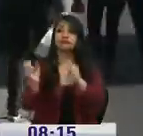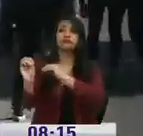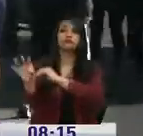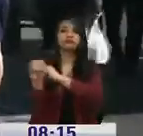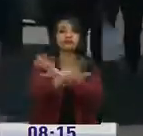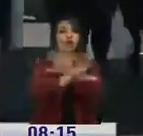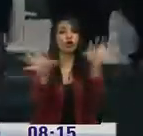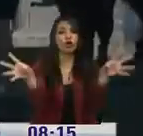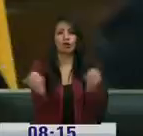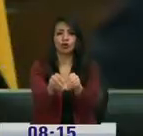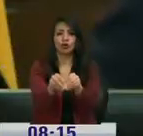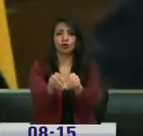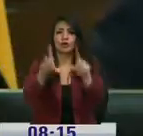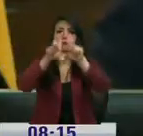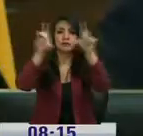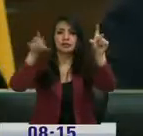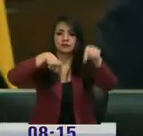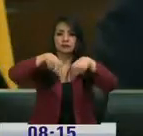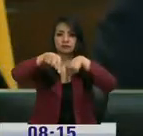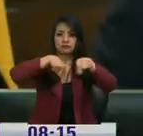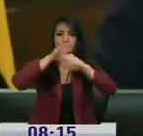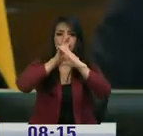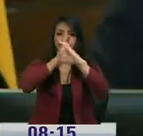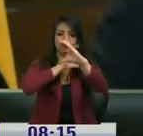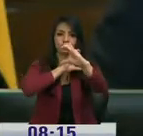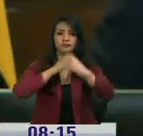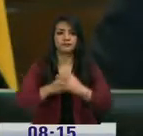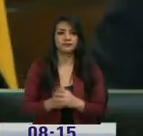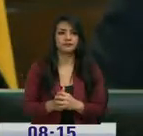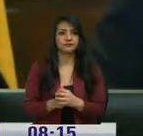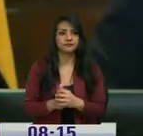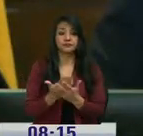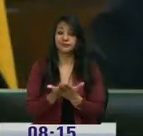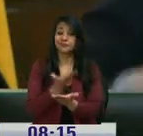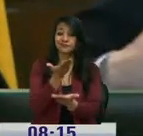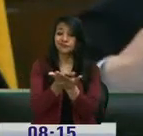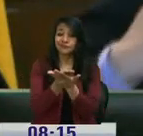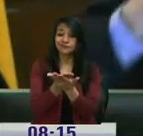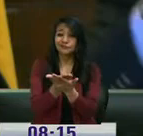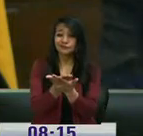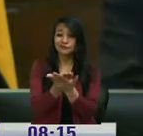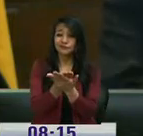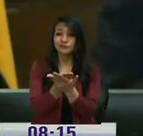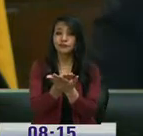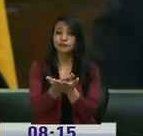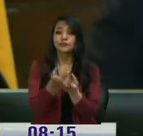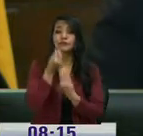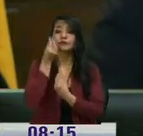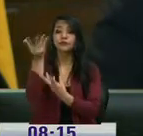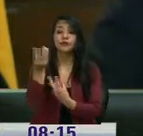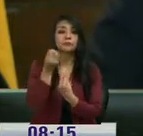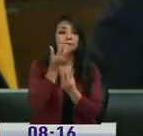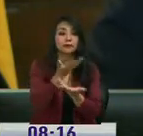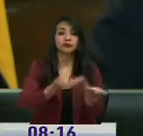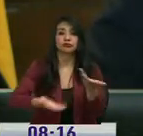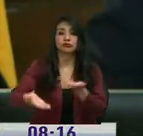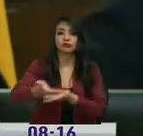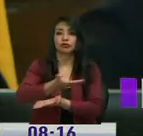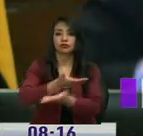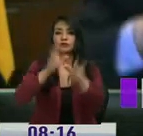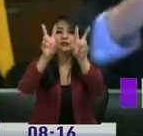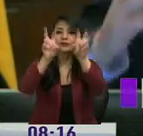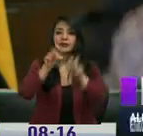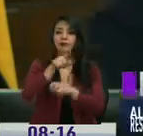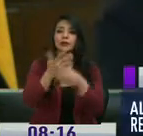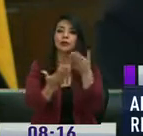de transportistas. El propósito de las mismas es justamente compartir la información respecto a